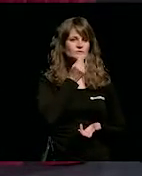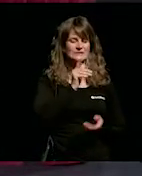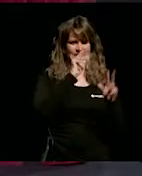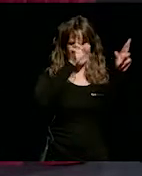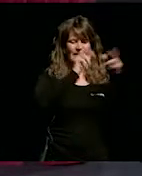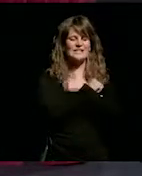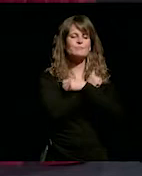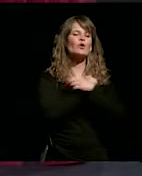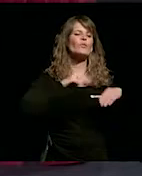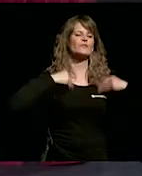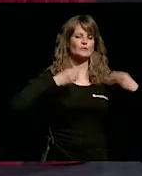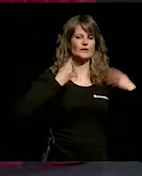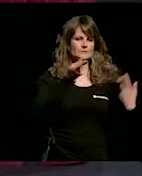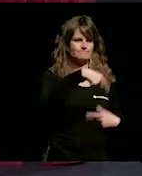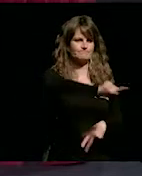disfrutéis.